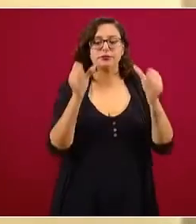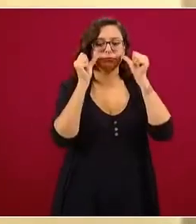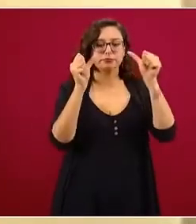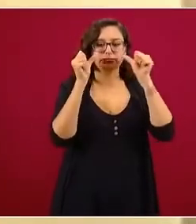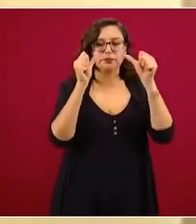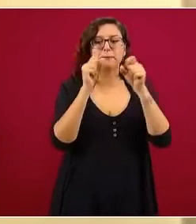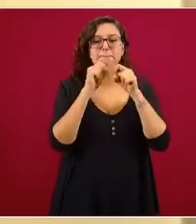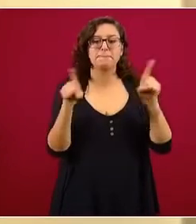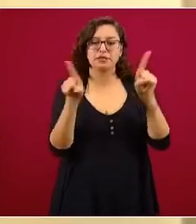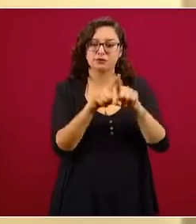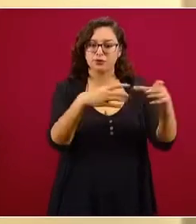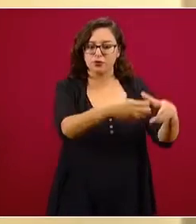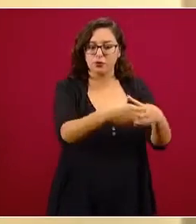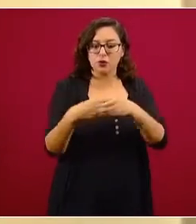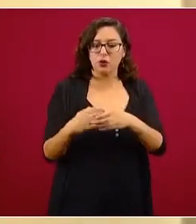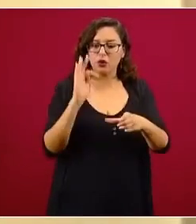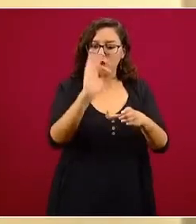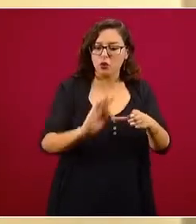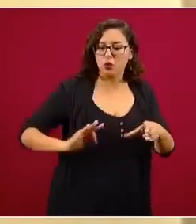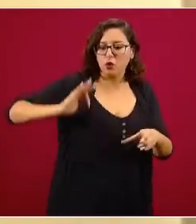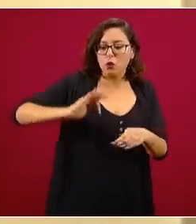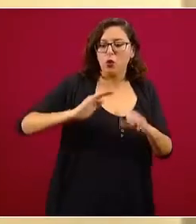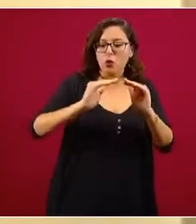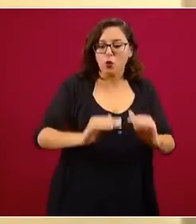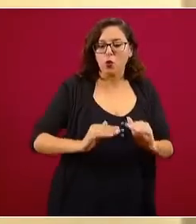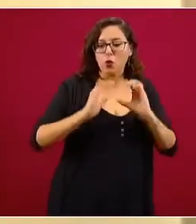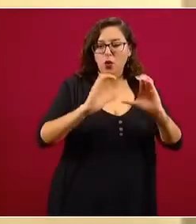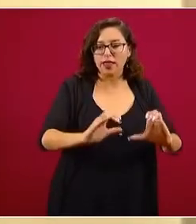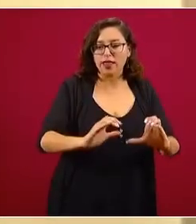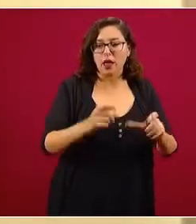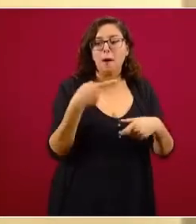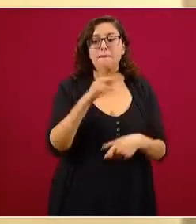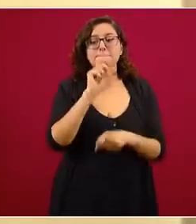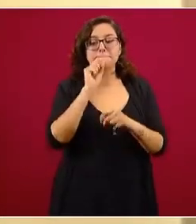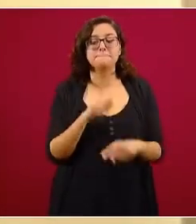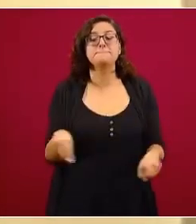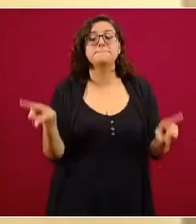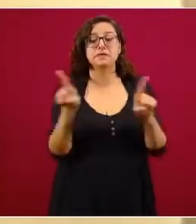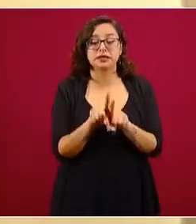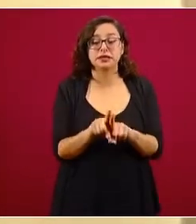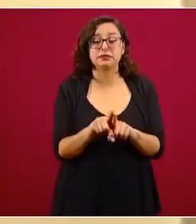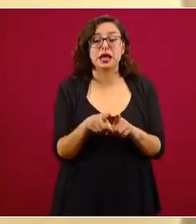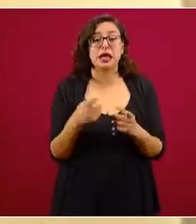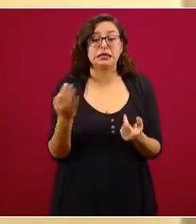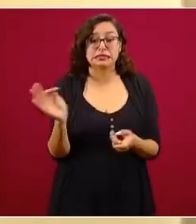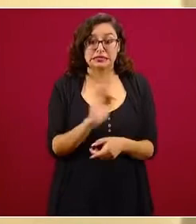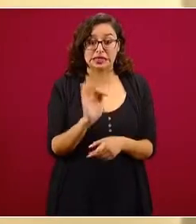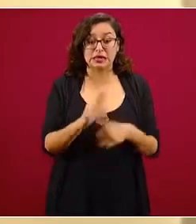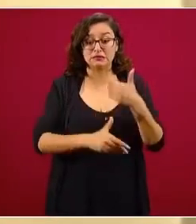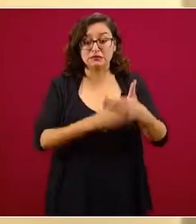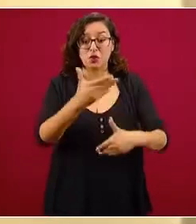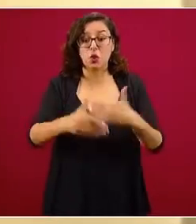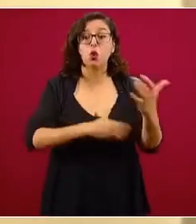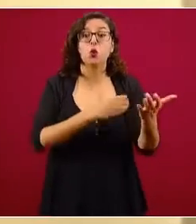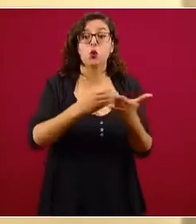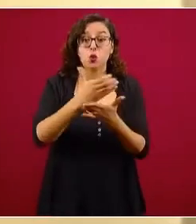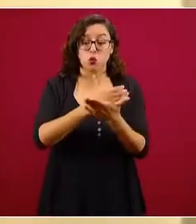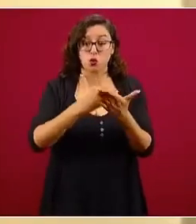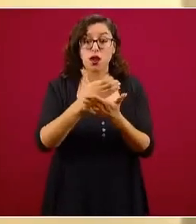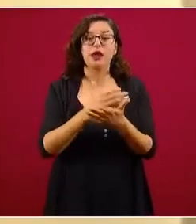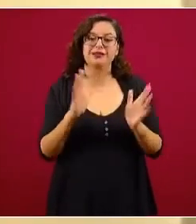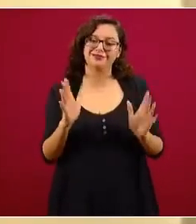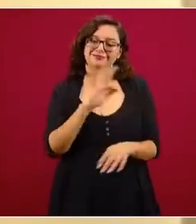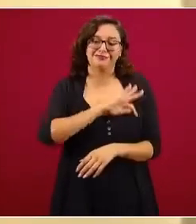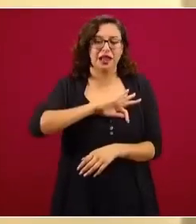como de su resguardo, pero también con el objetivo de, en su momento, cuando existe la recuperación, que felizmente ha sido en la